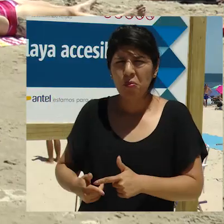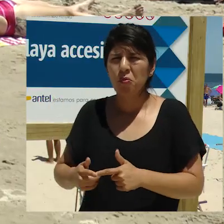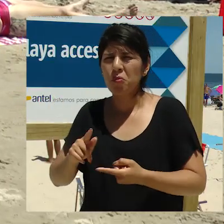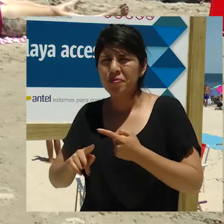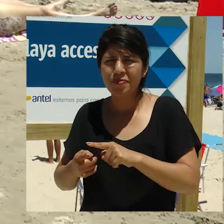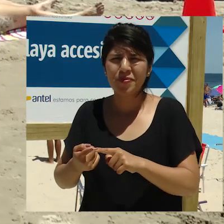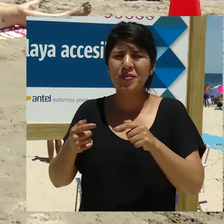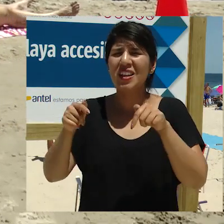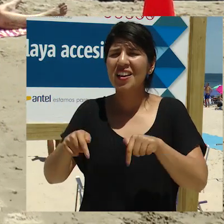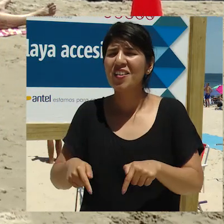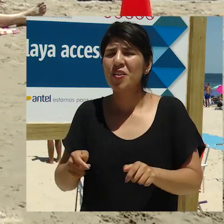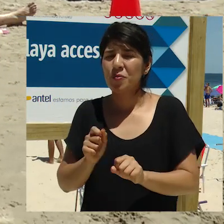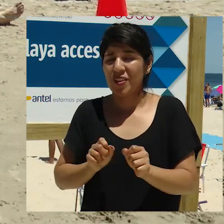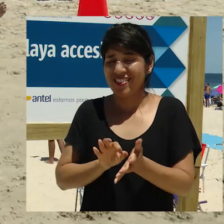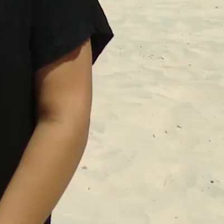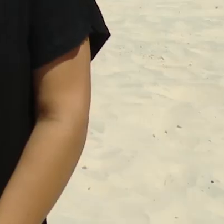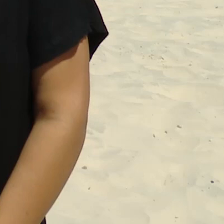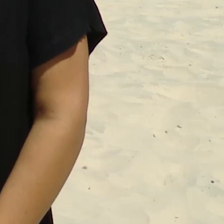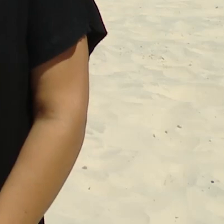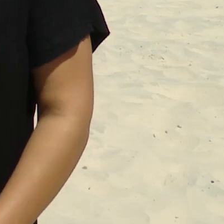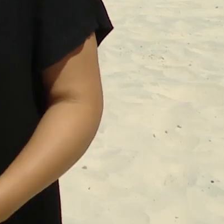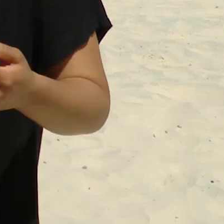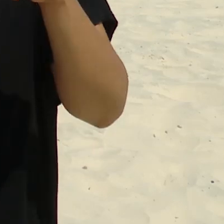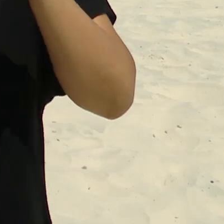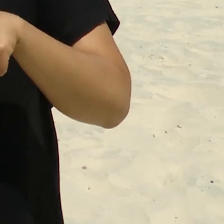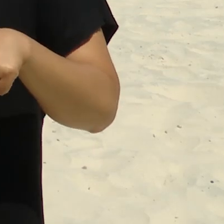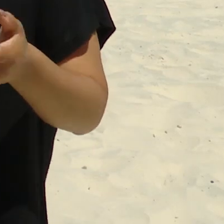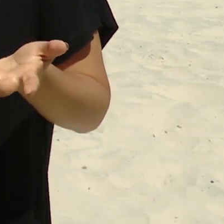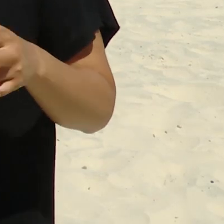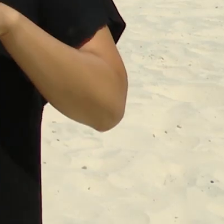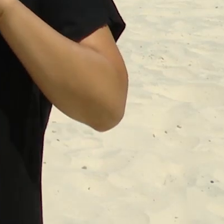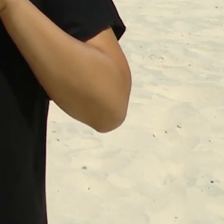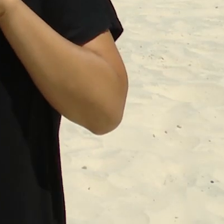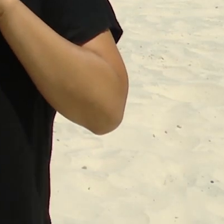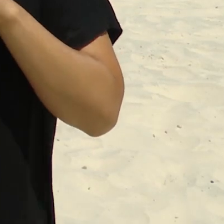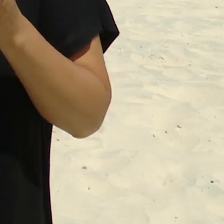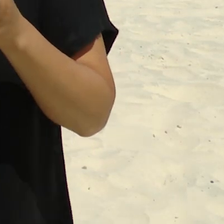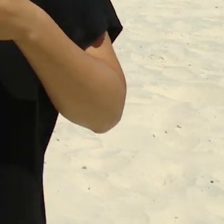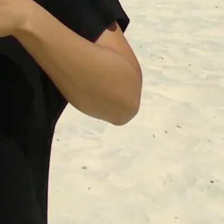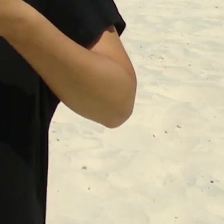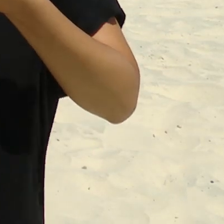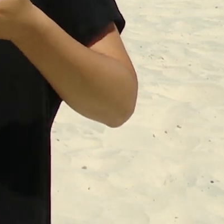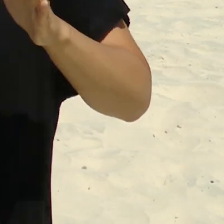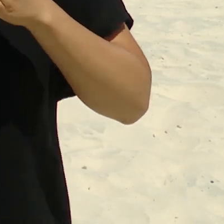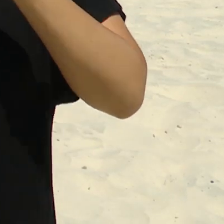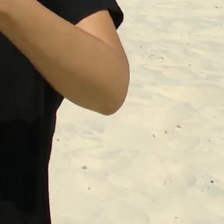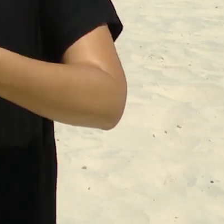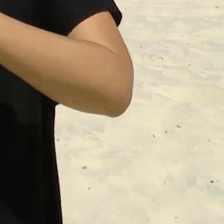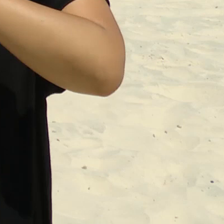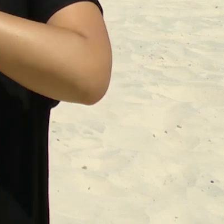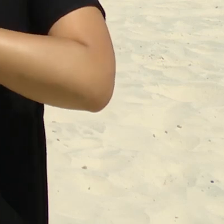justamente para el día de hoy dar estos servicios. Bueno, nos encontramos hoy en Piriápolis, en el lanzamiento de la playa